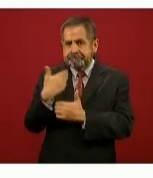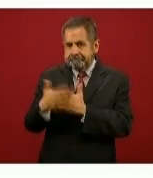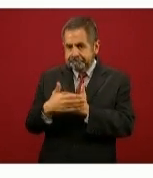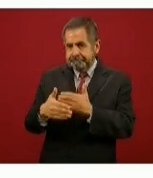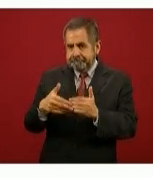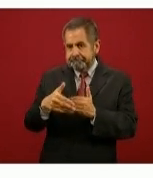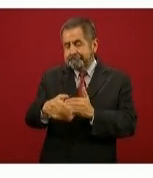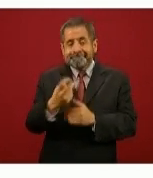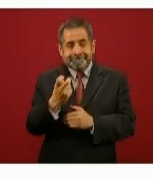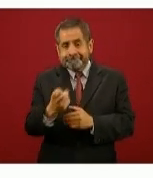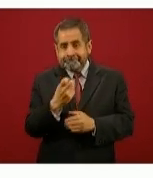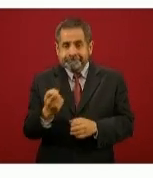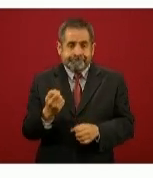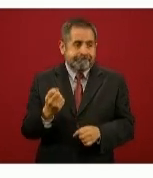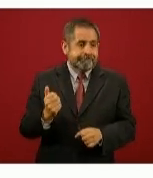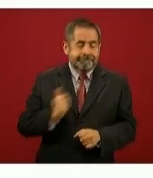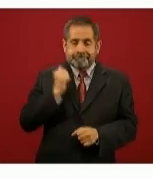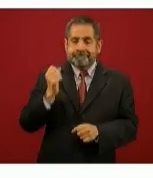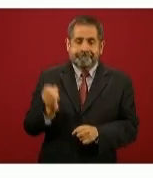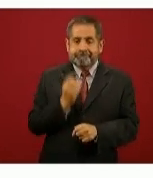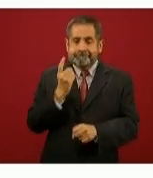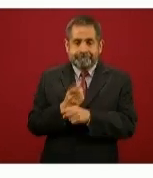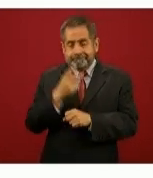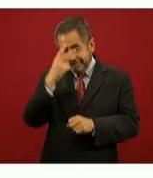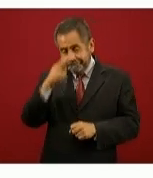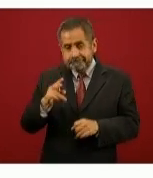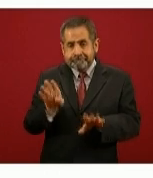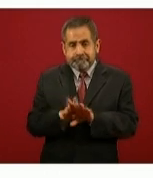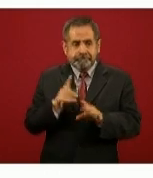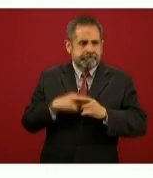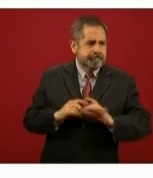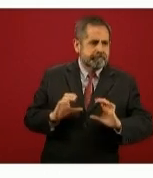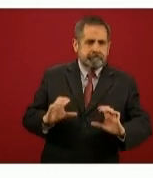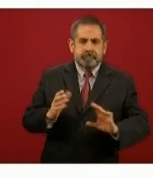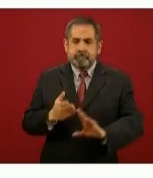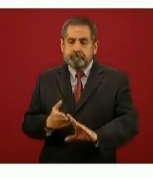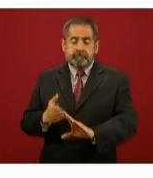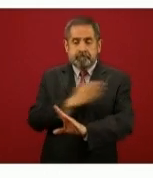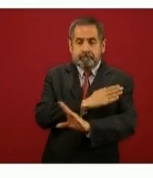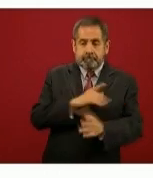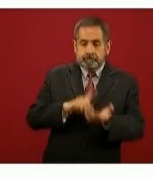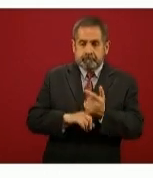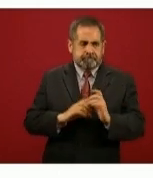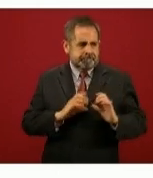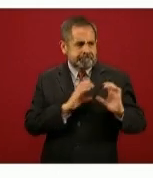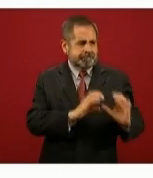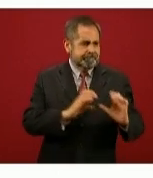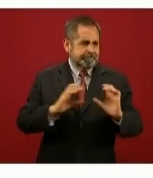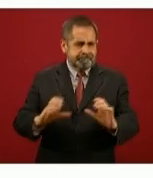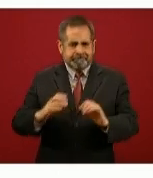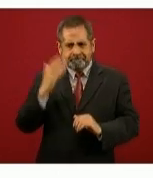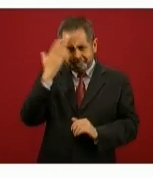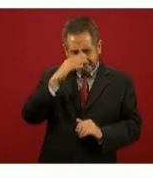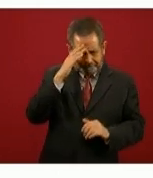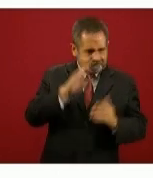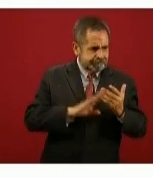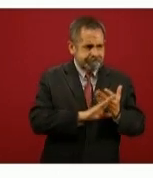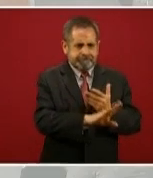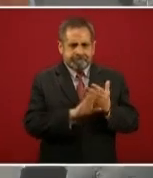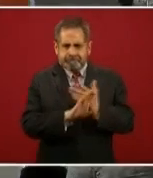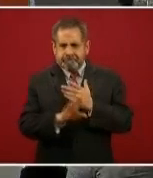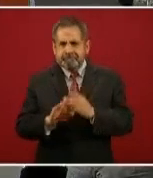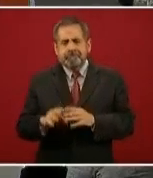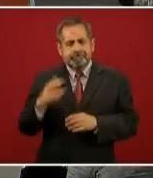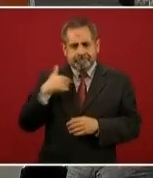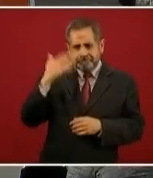es la oportunidad de México. La oportunidad de México es haber actuado oportunamente en reconocer que esto